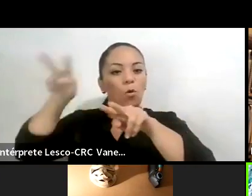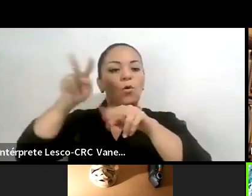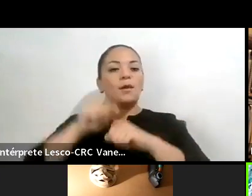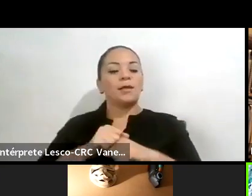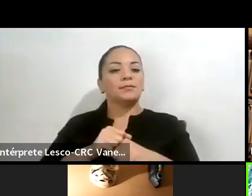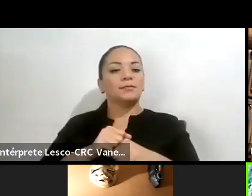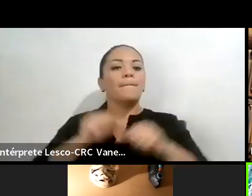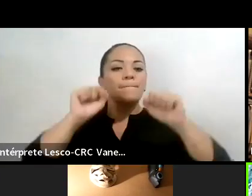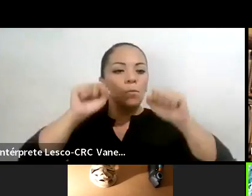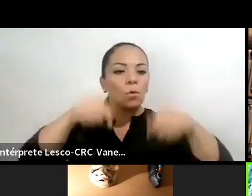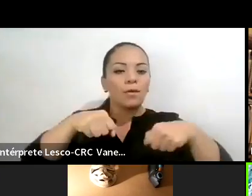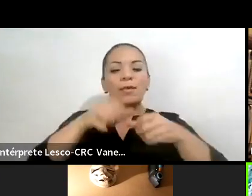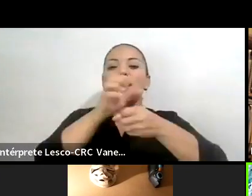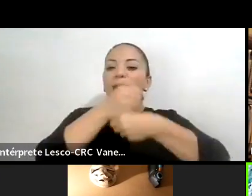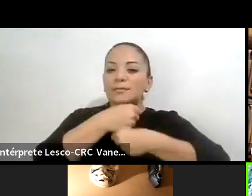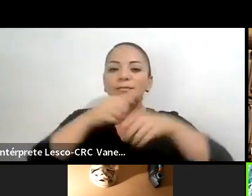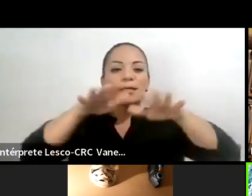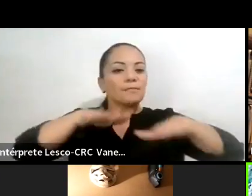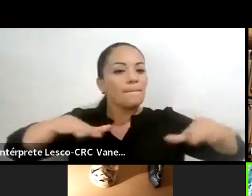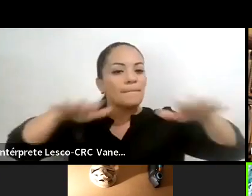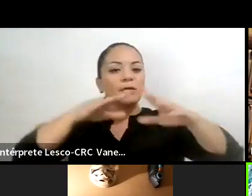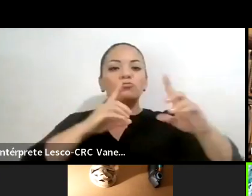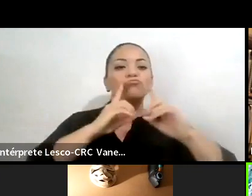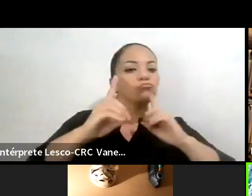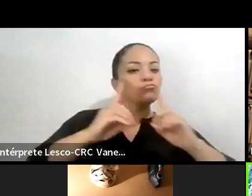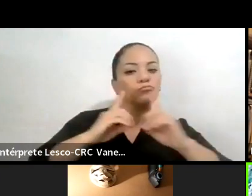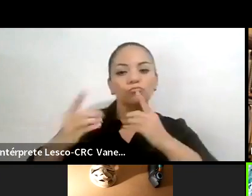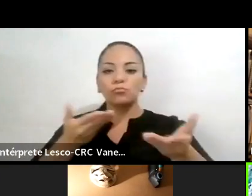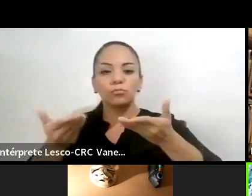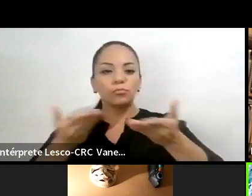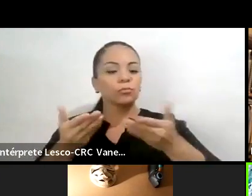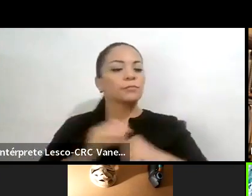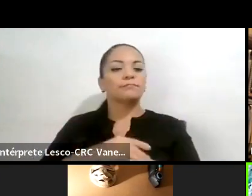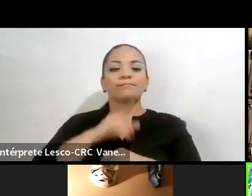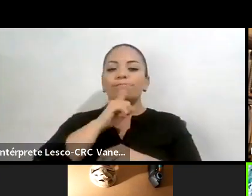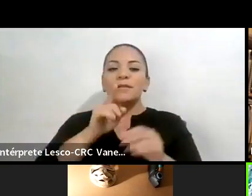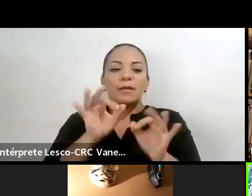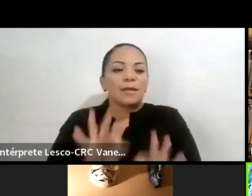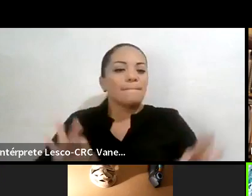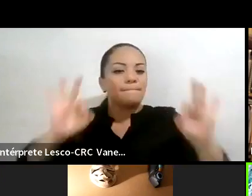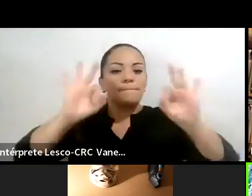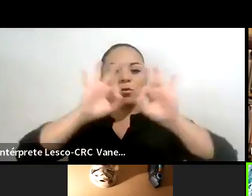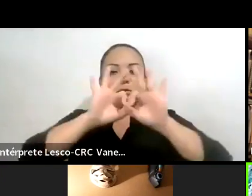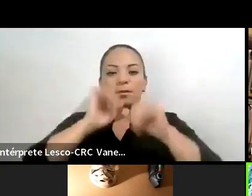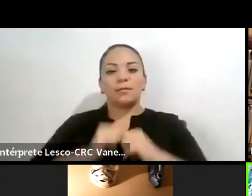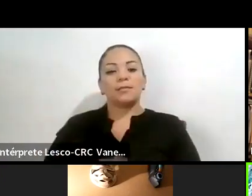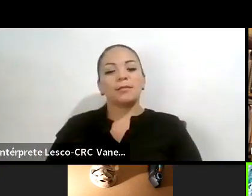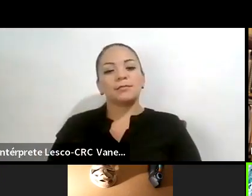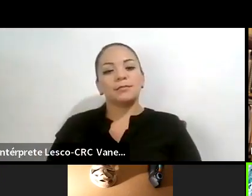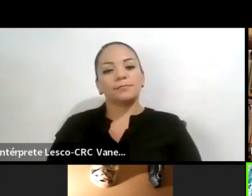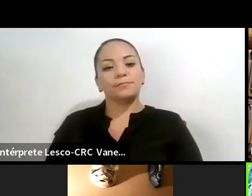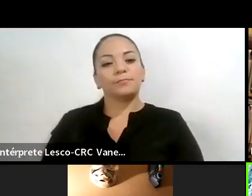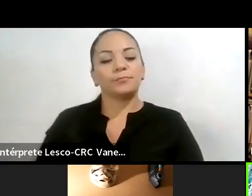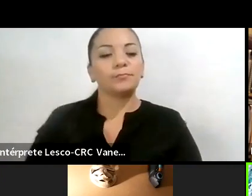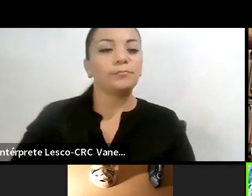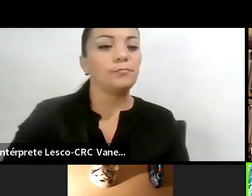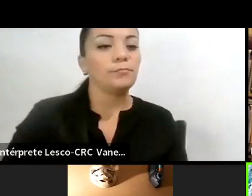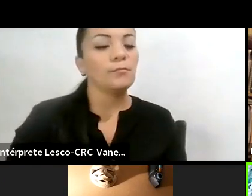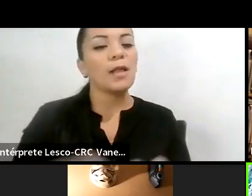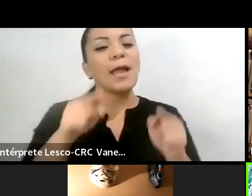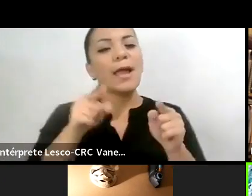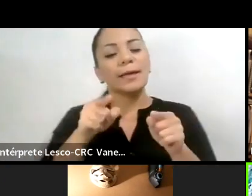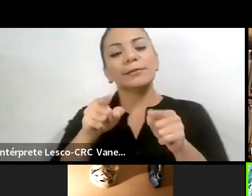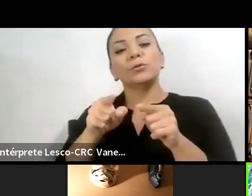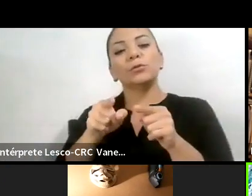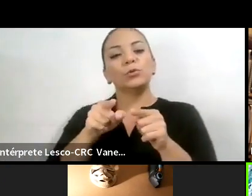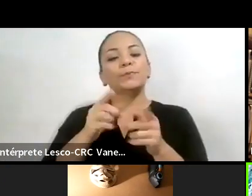crear espacios de diálogos, son sumamente importantes. Esto tanto